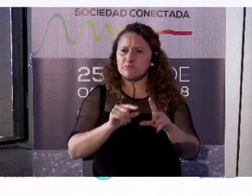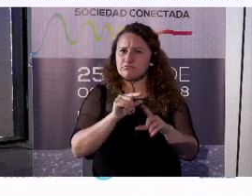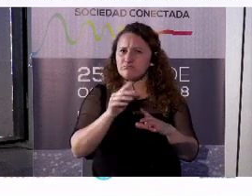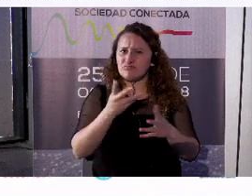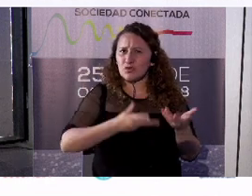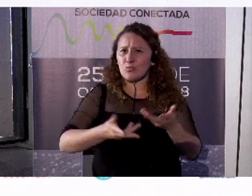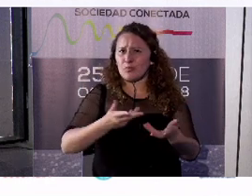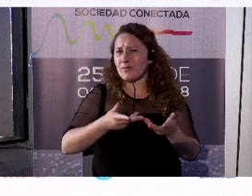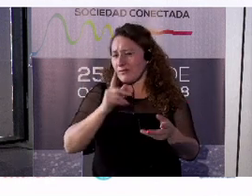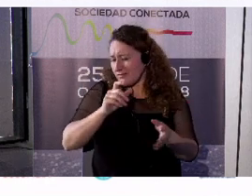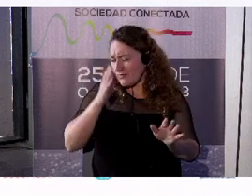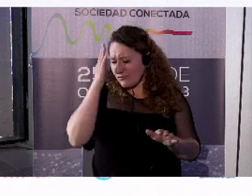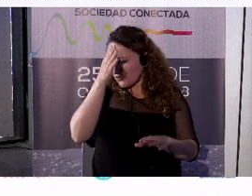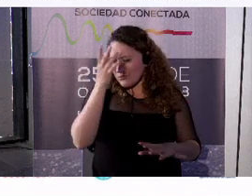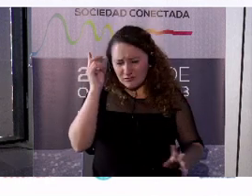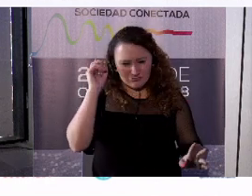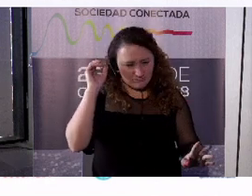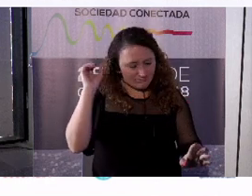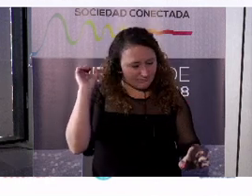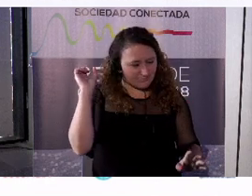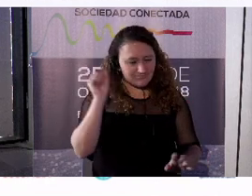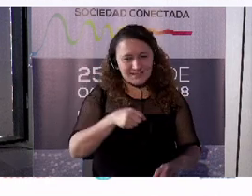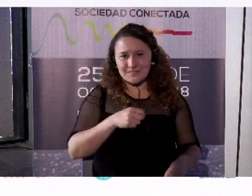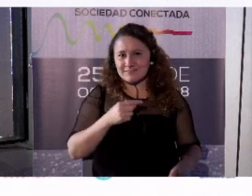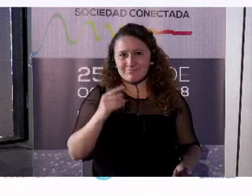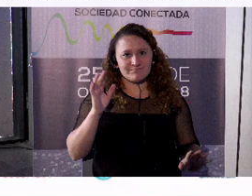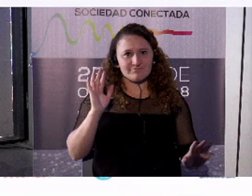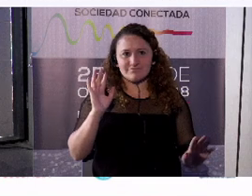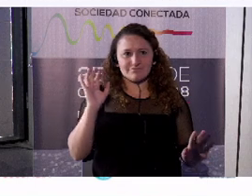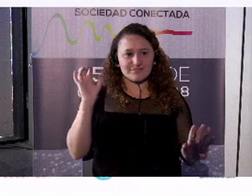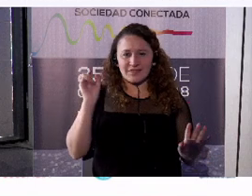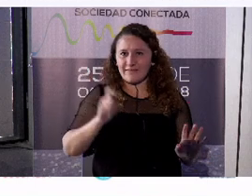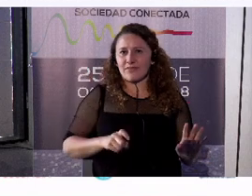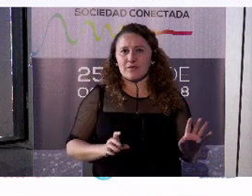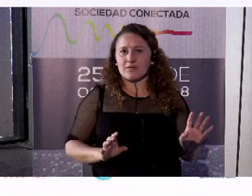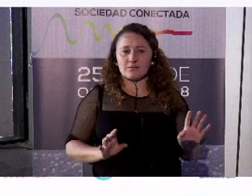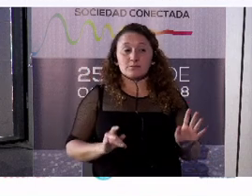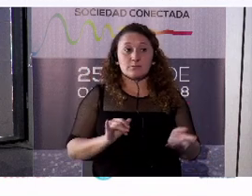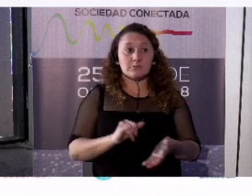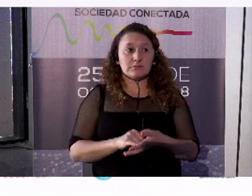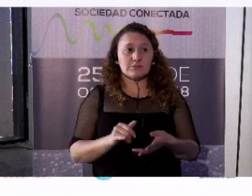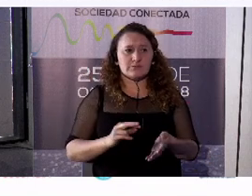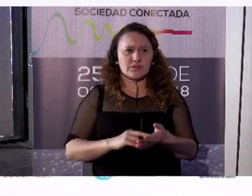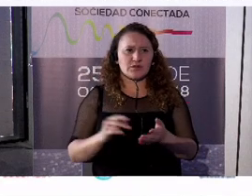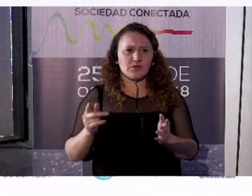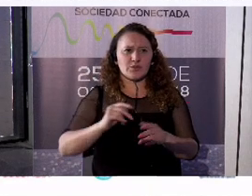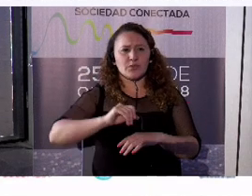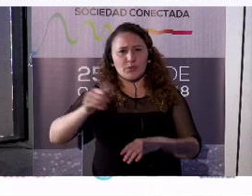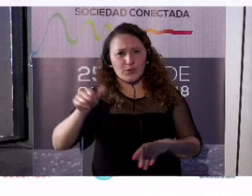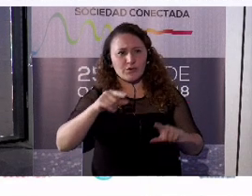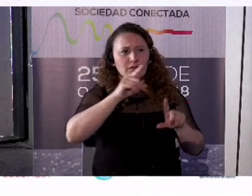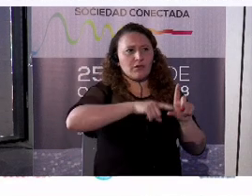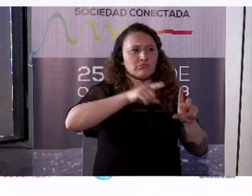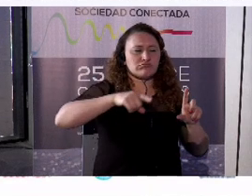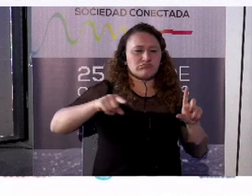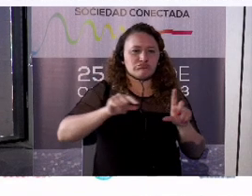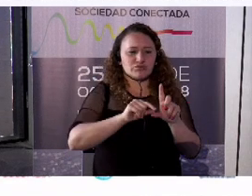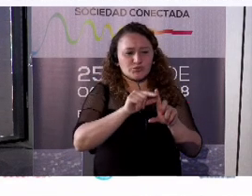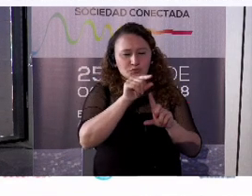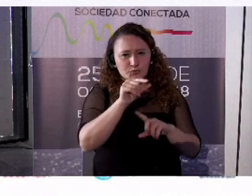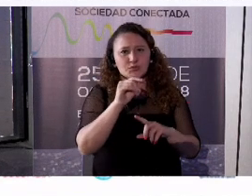en el futuro Sí o sí hay muchas otras tecnologías espacios en blanco